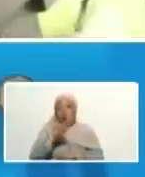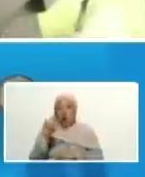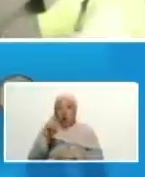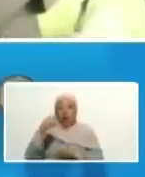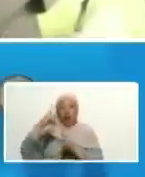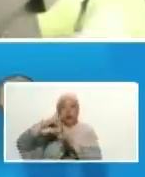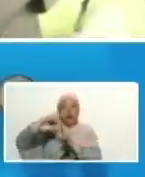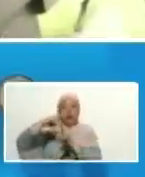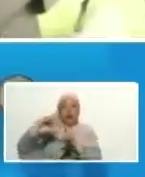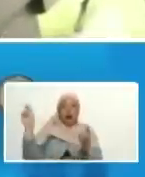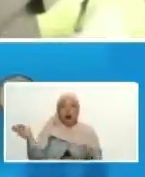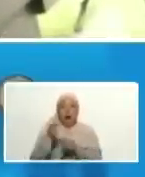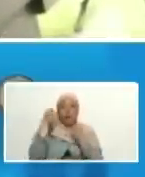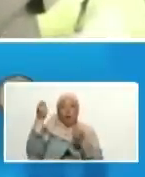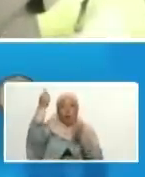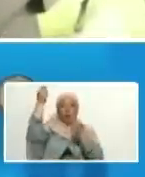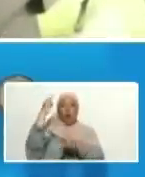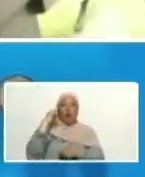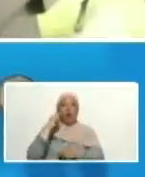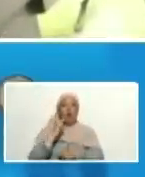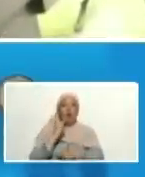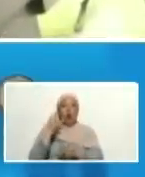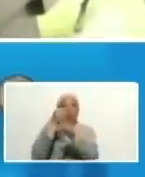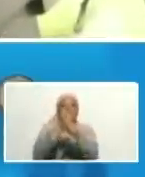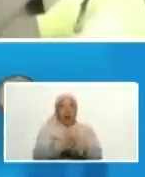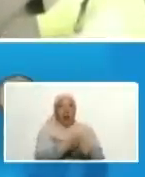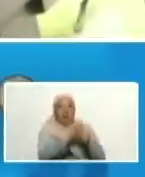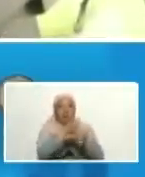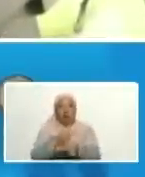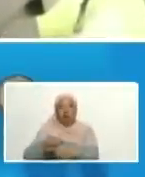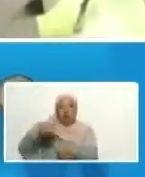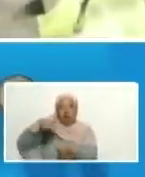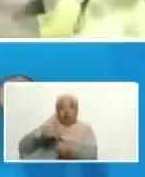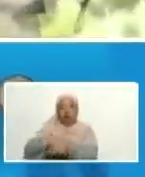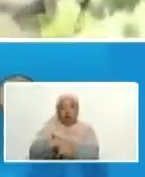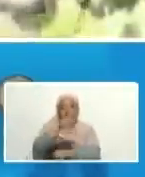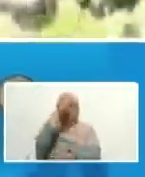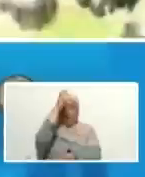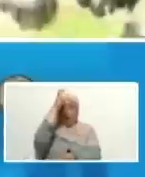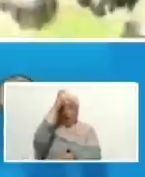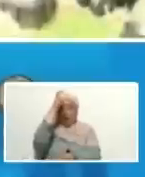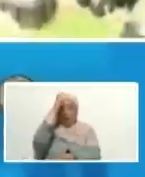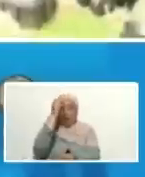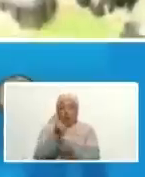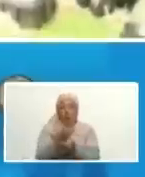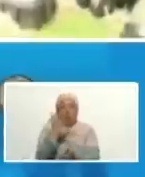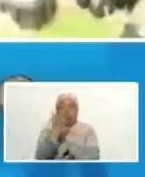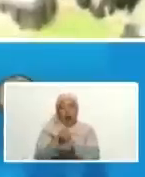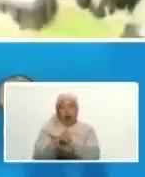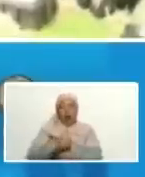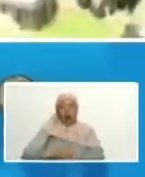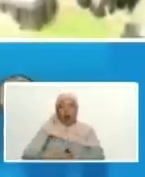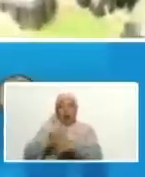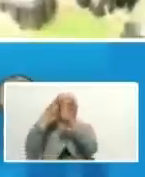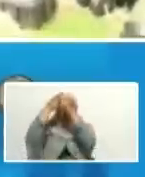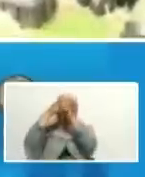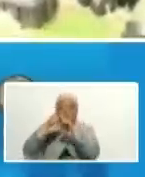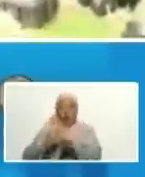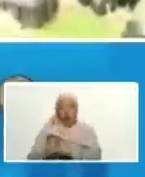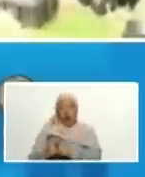Táchira, Apure, Amazonas, Bolívar, Delta Amacuro, Monagas, Sucre y Falcón. Aquí tenemos los resultados en el